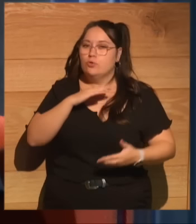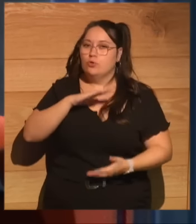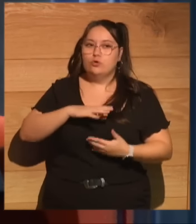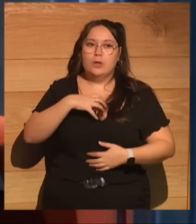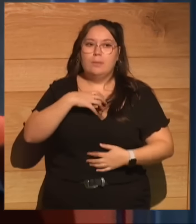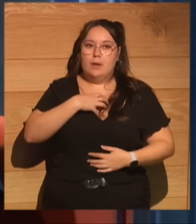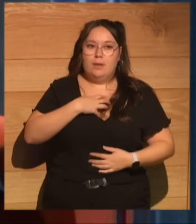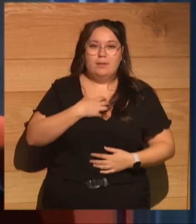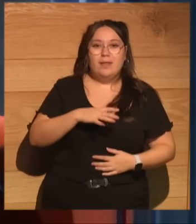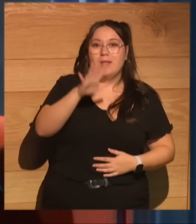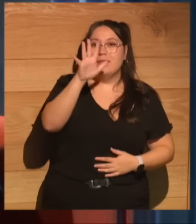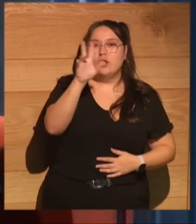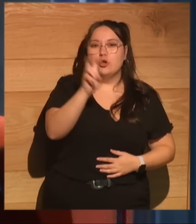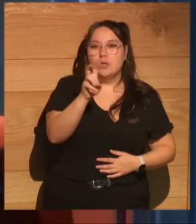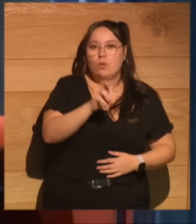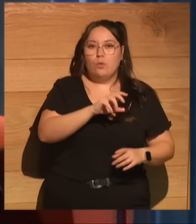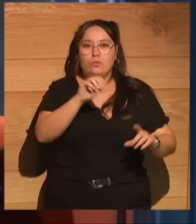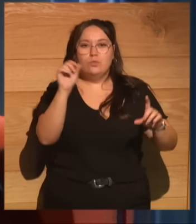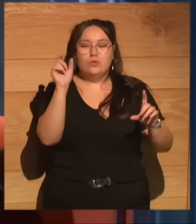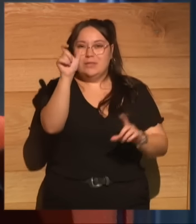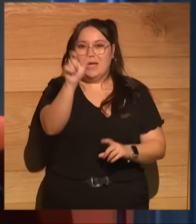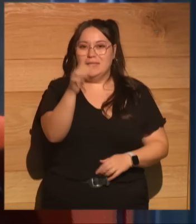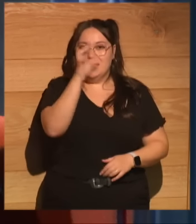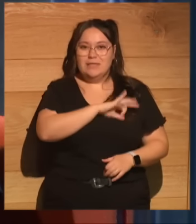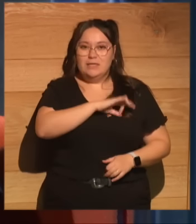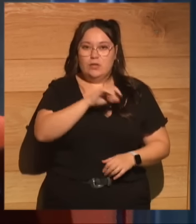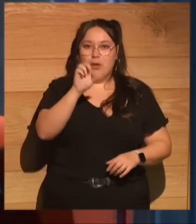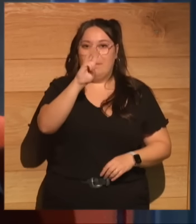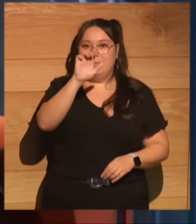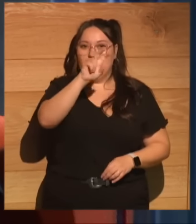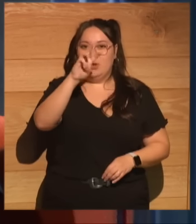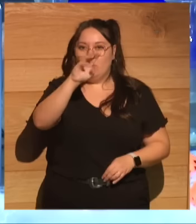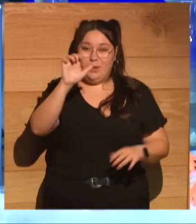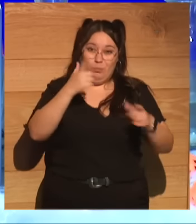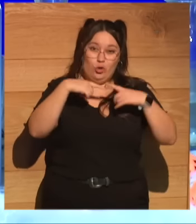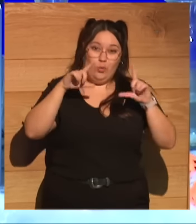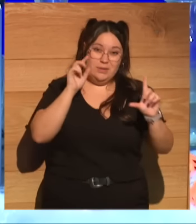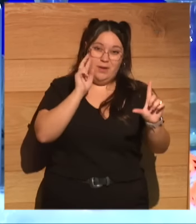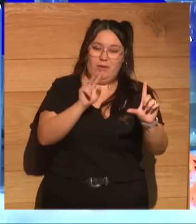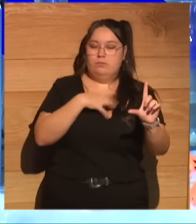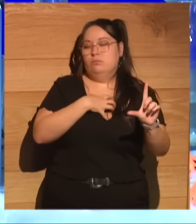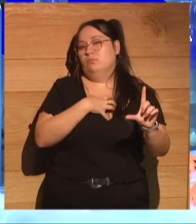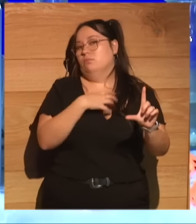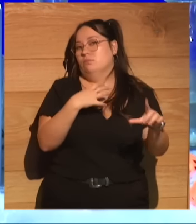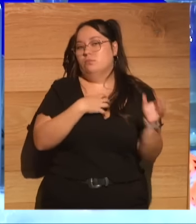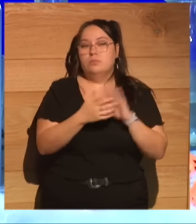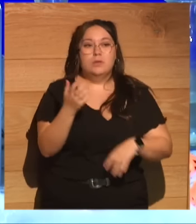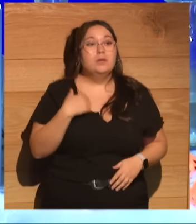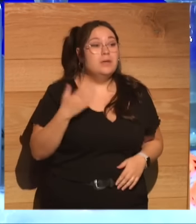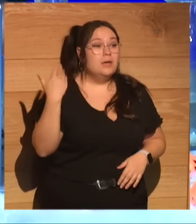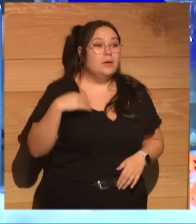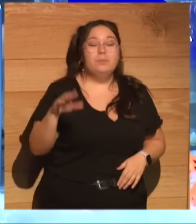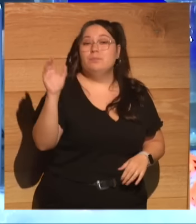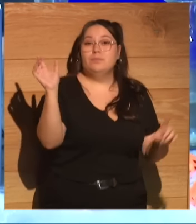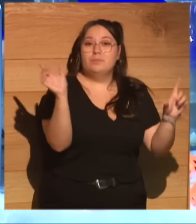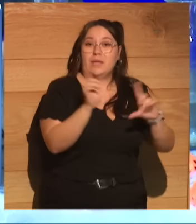de aguantar 5 segundos viendo a ese señor en pantalla. A Pee-wee. A Pee-wee, al protagonista. Bueno, Pee-wee era, creo, un personaje de la tele.